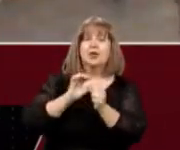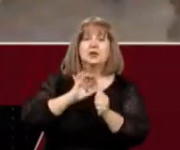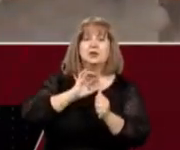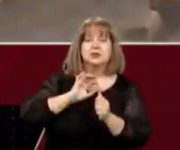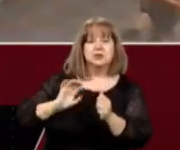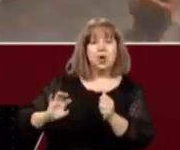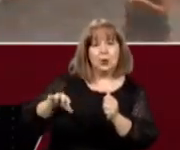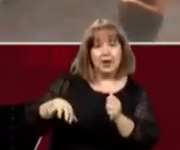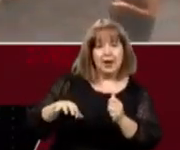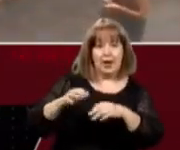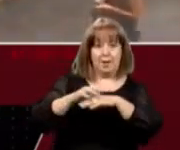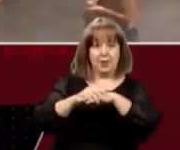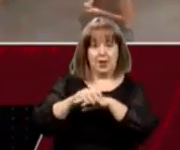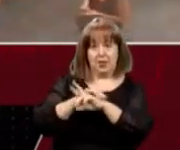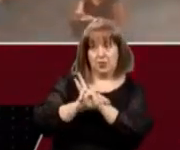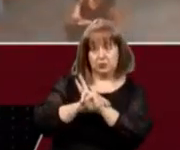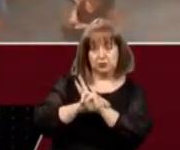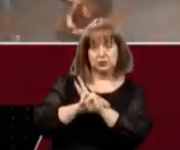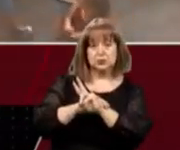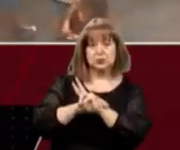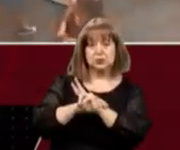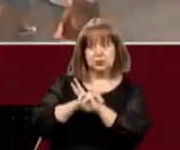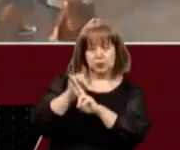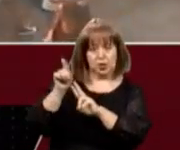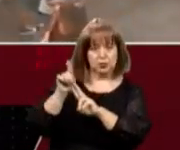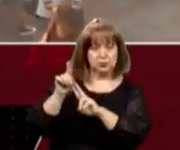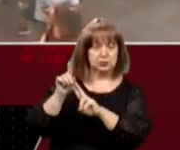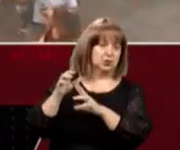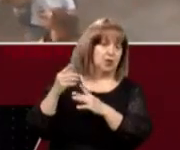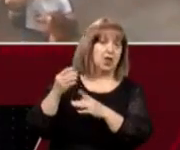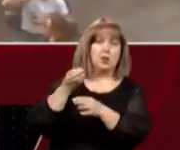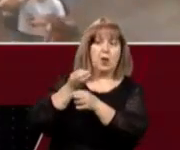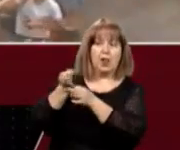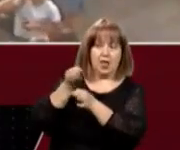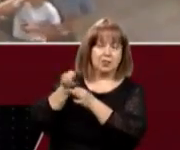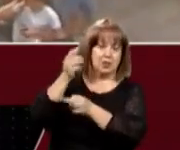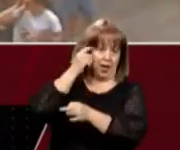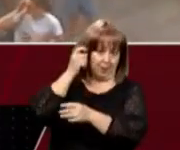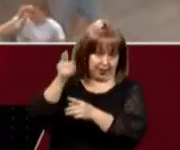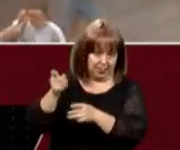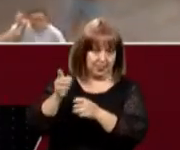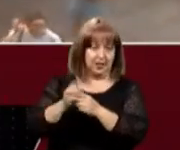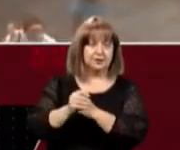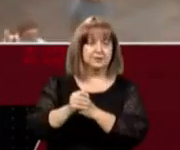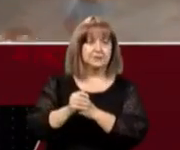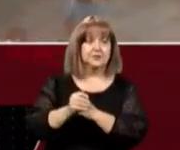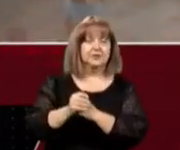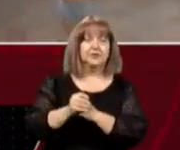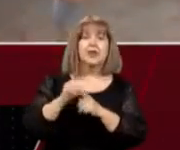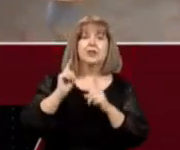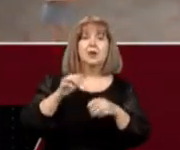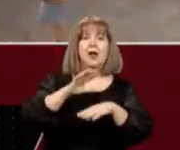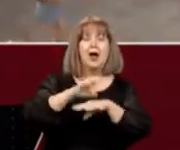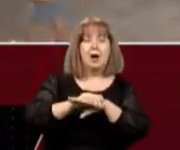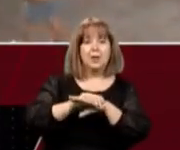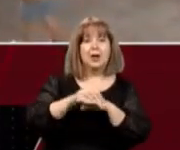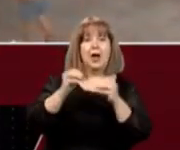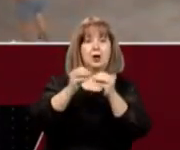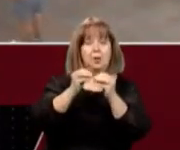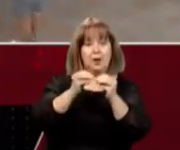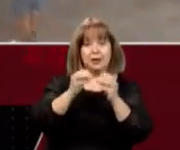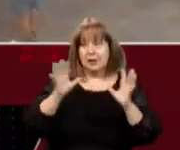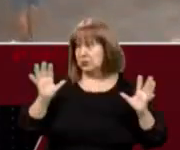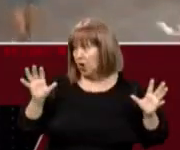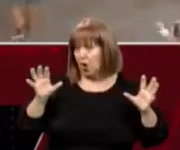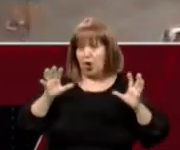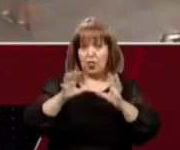sobrina y con mi amiga. ¿Te parece importante que ellas estén acá, una forma de enseñarles? Sí, sí. También con las amigas de las compañeras de lucha